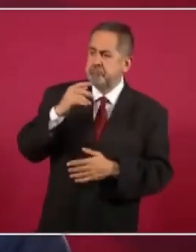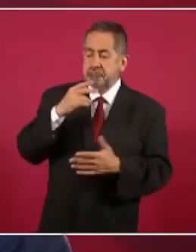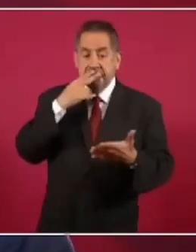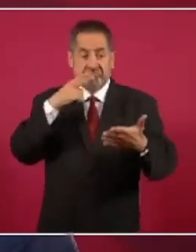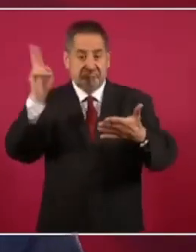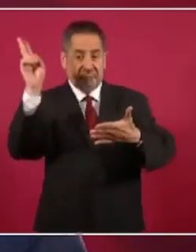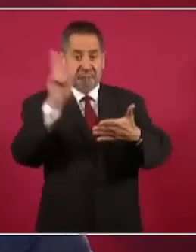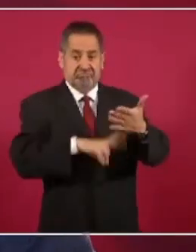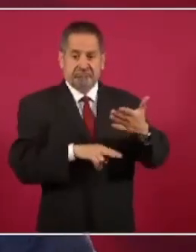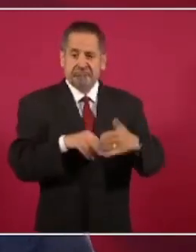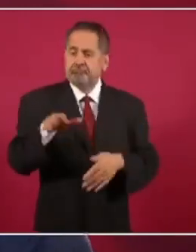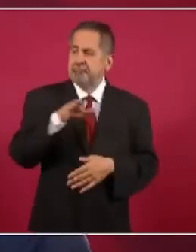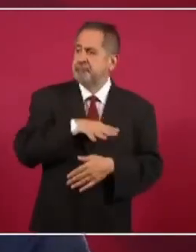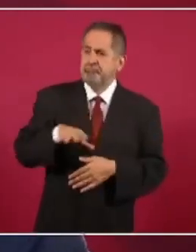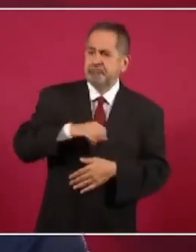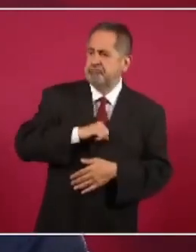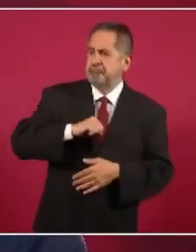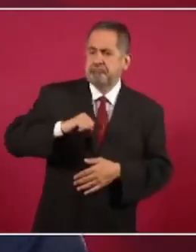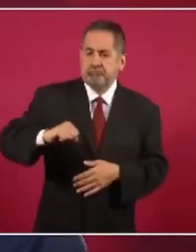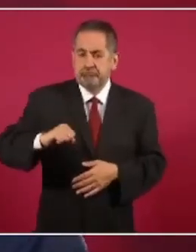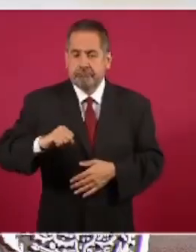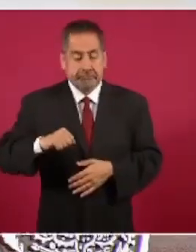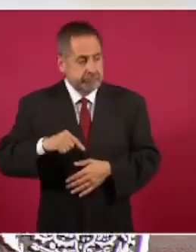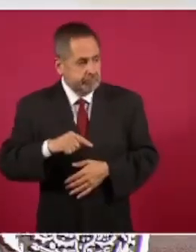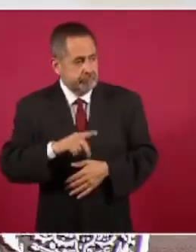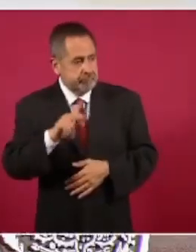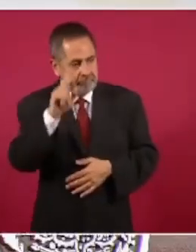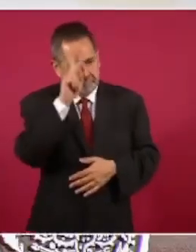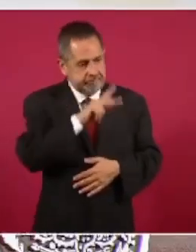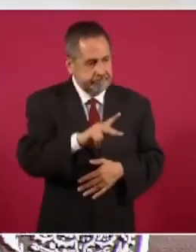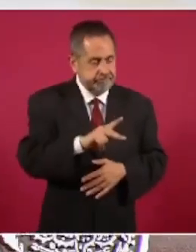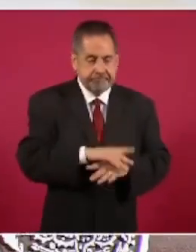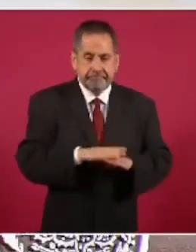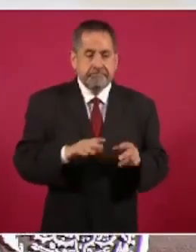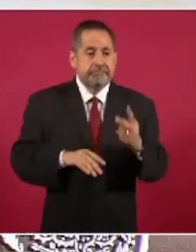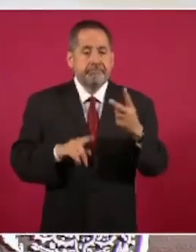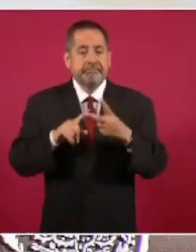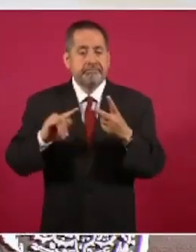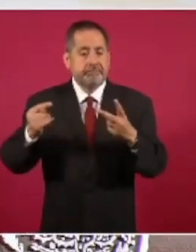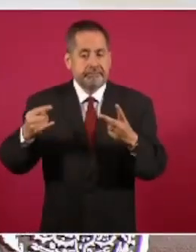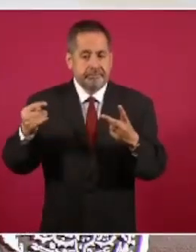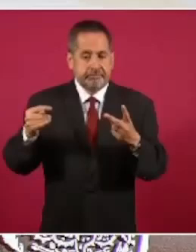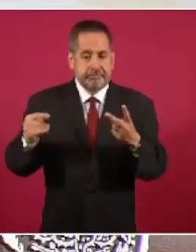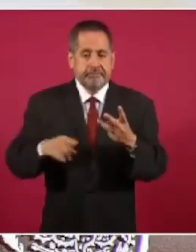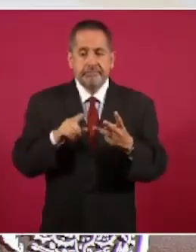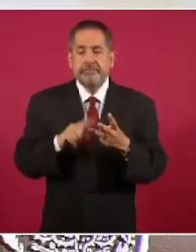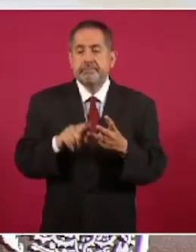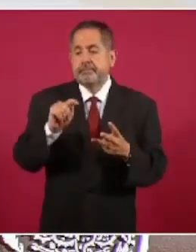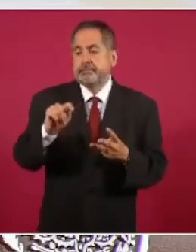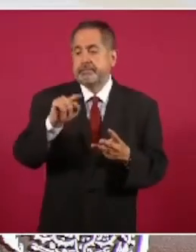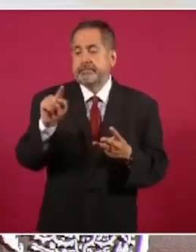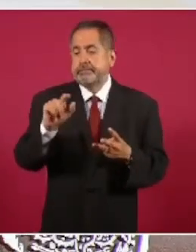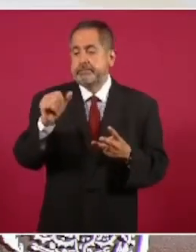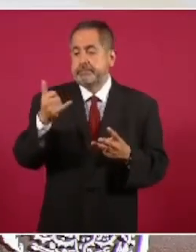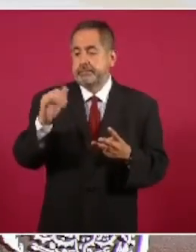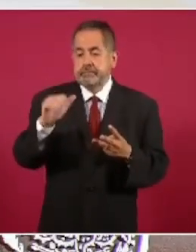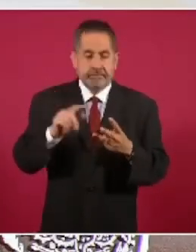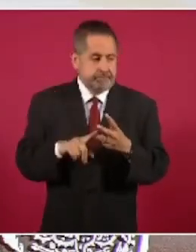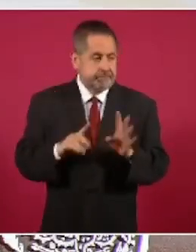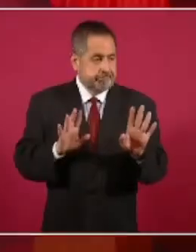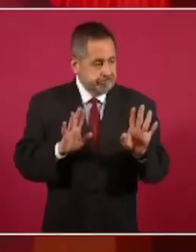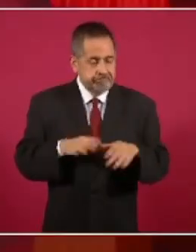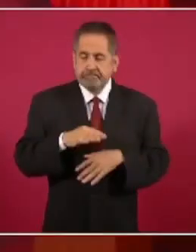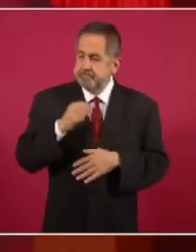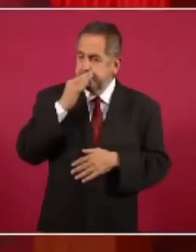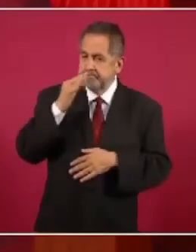de que encontramos serias irregularidades en ellas, 2 en Tijuana, 1 en Tizayuca, en Hidalgo, ahorita daremos